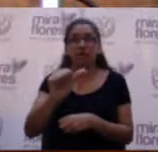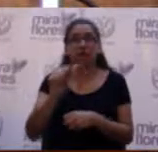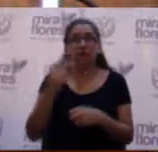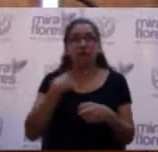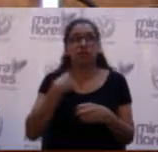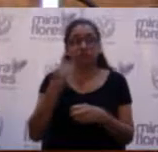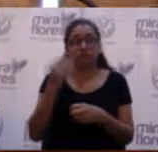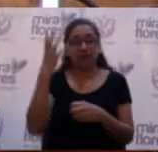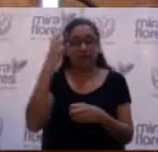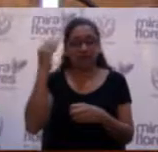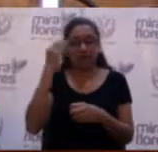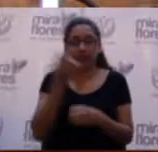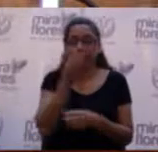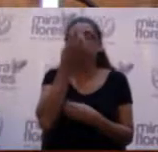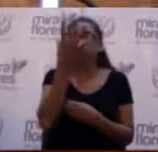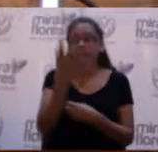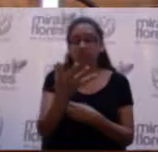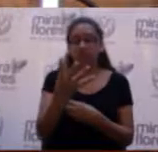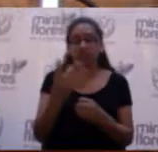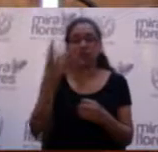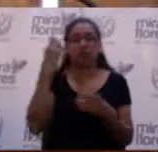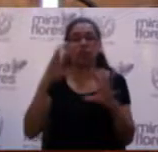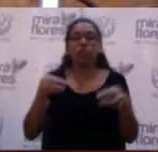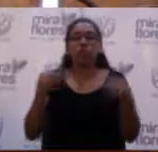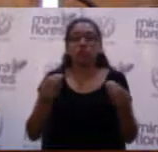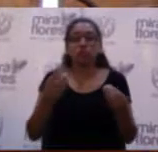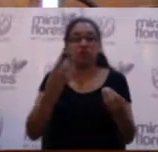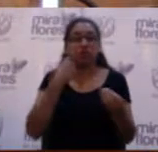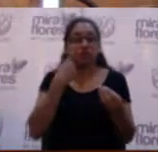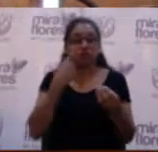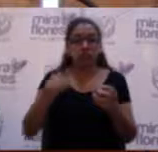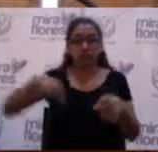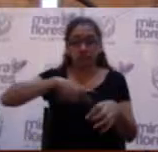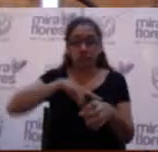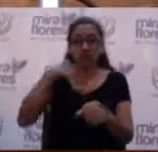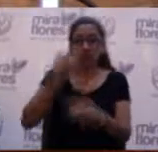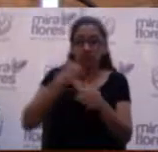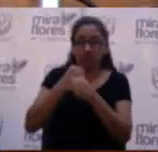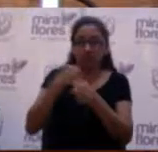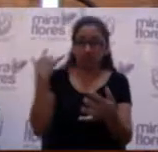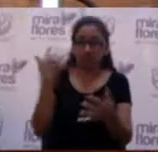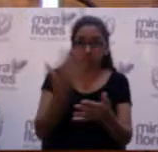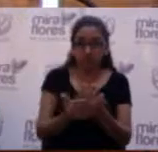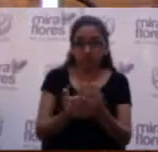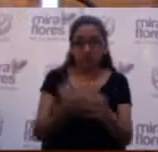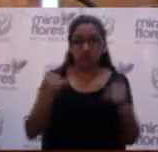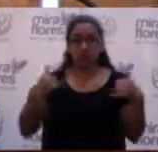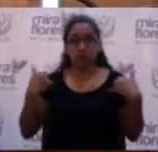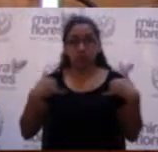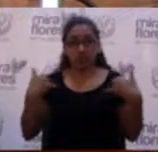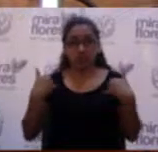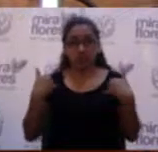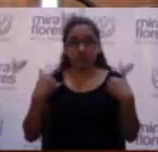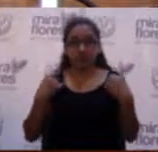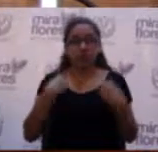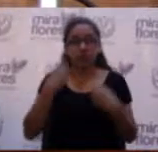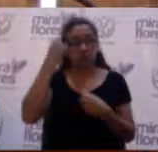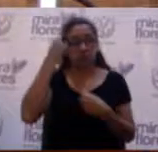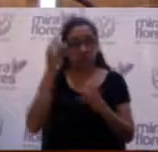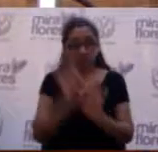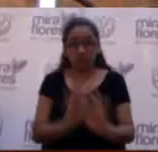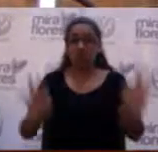enriquecedora y también muy bonita porque han reconocido el trabajo que venimos desarrollando en materia de juventudes. Yo creo que es muy